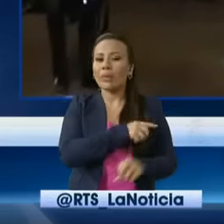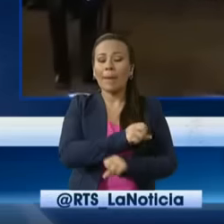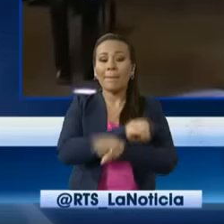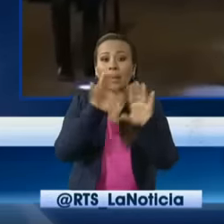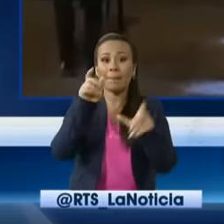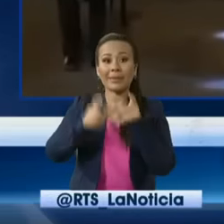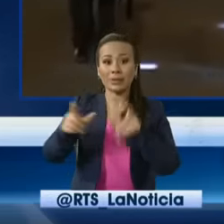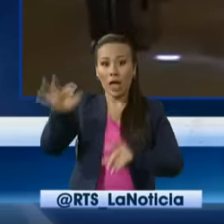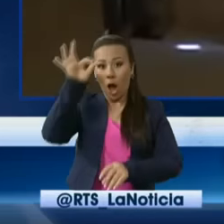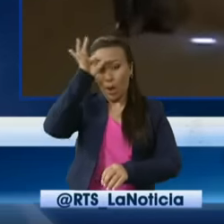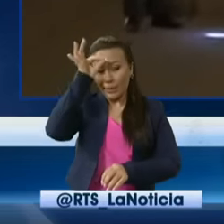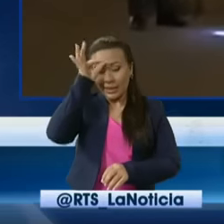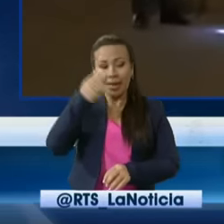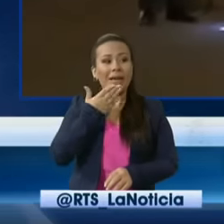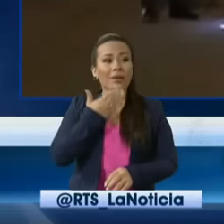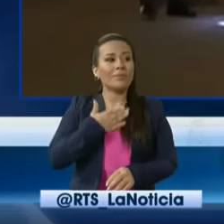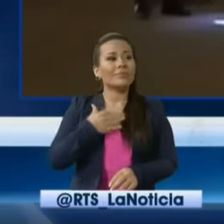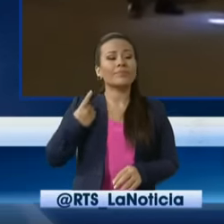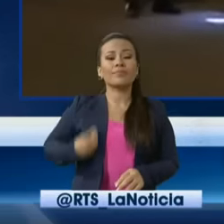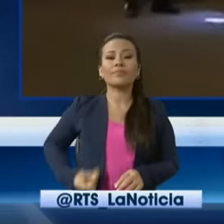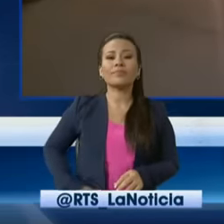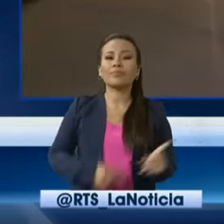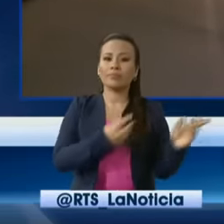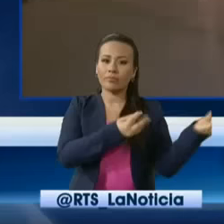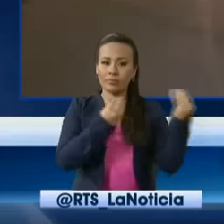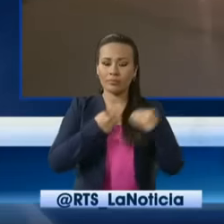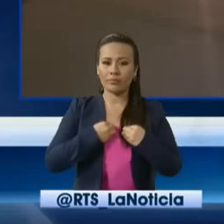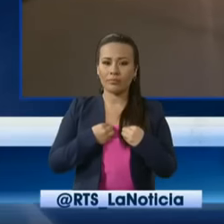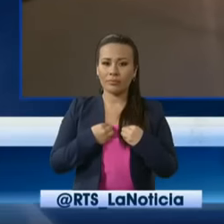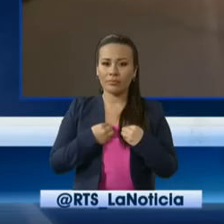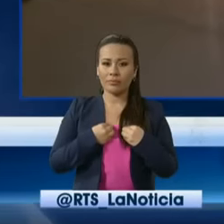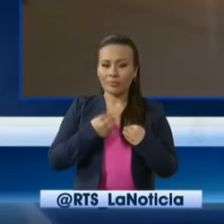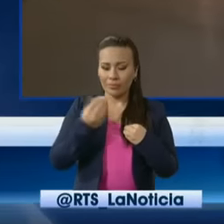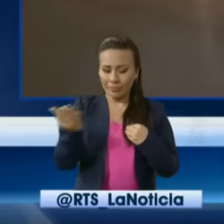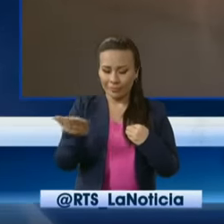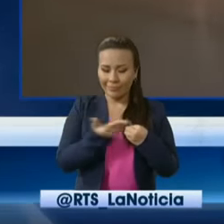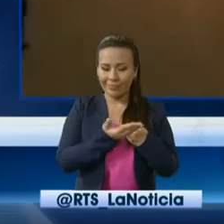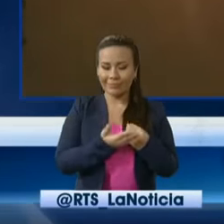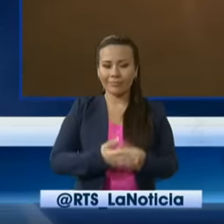personas afectadas? ¿Y qué detalles nos puedes proporcionar de nuevo? Buenos días, Francisco. Adelante.